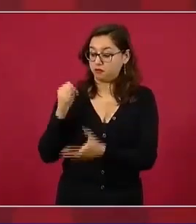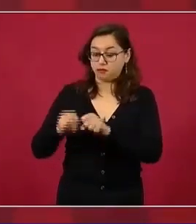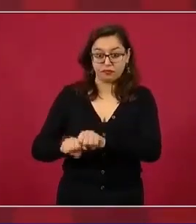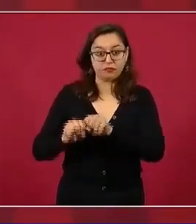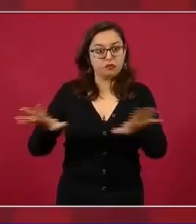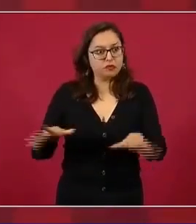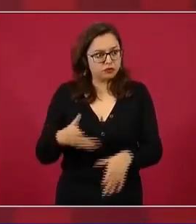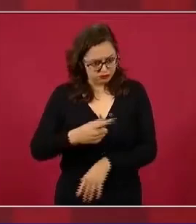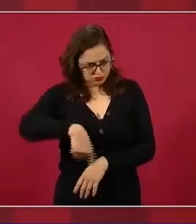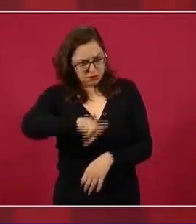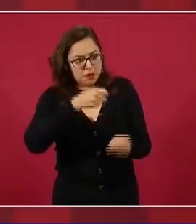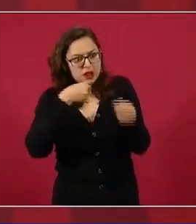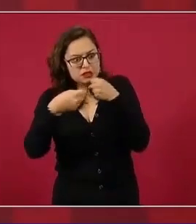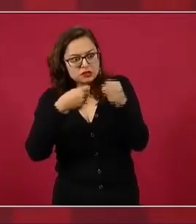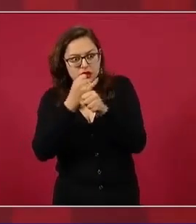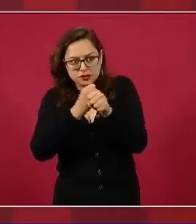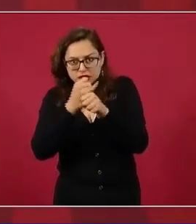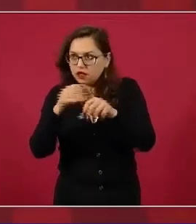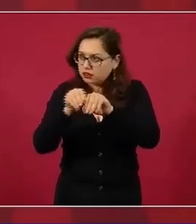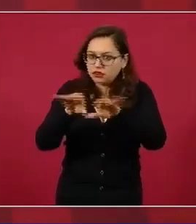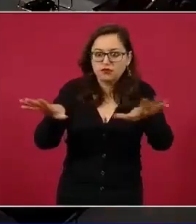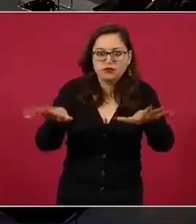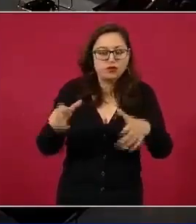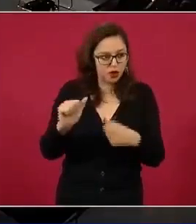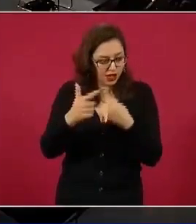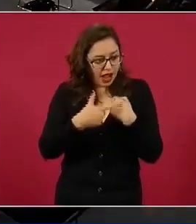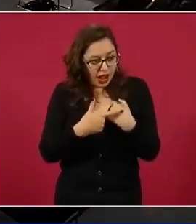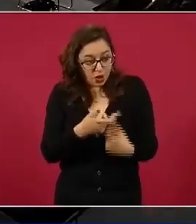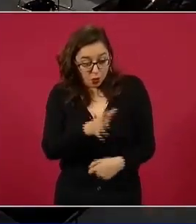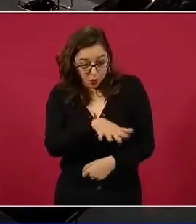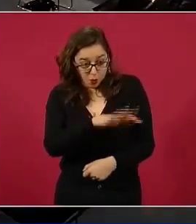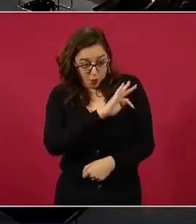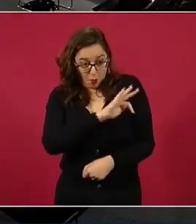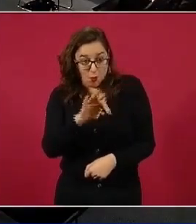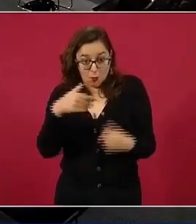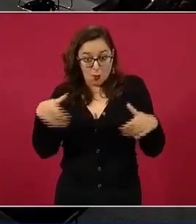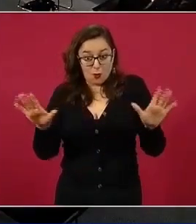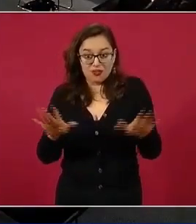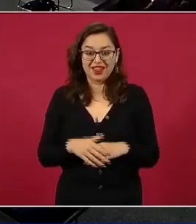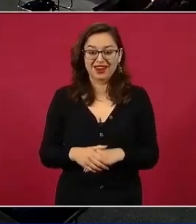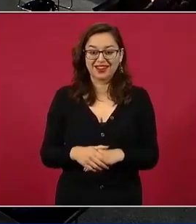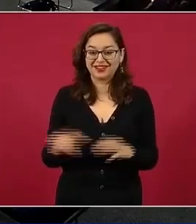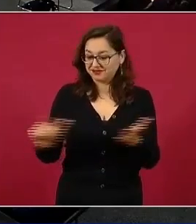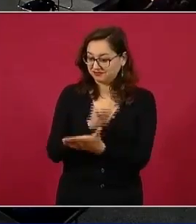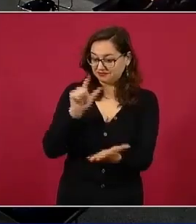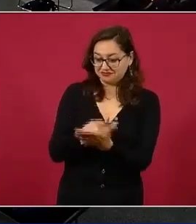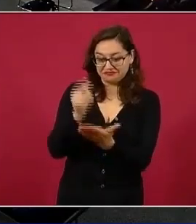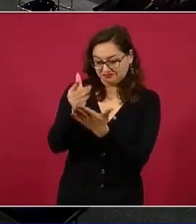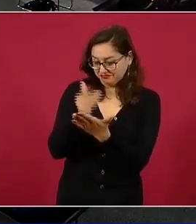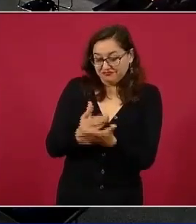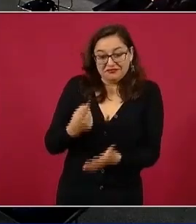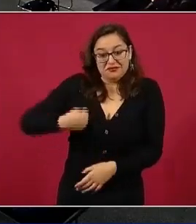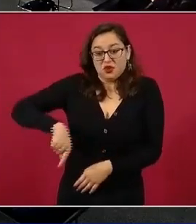tiene curiosidad e investiga y revisa exactamente por qué también en términos jurídicos estamos